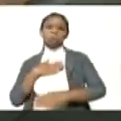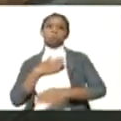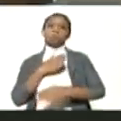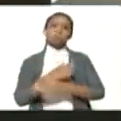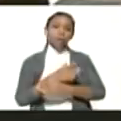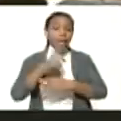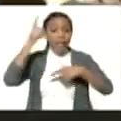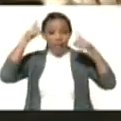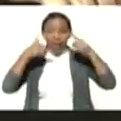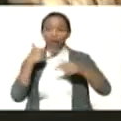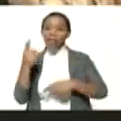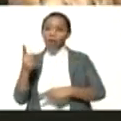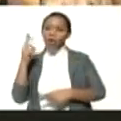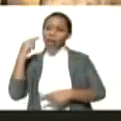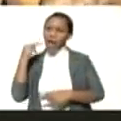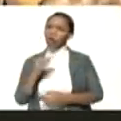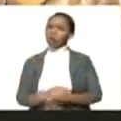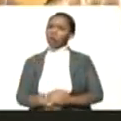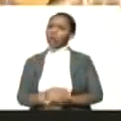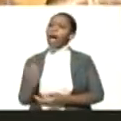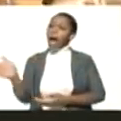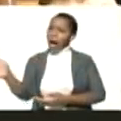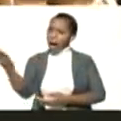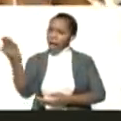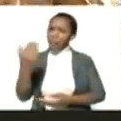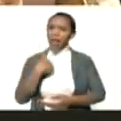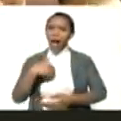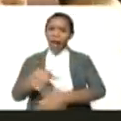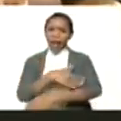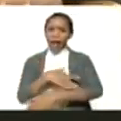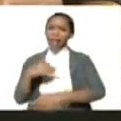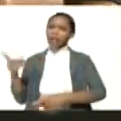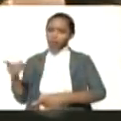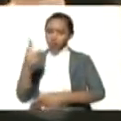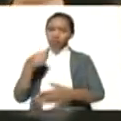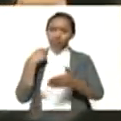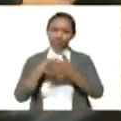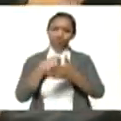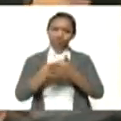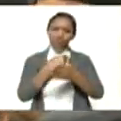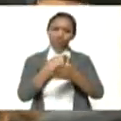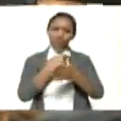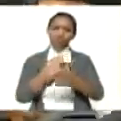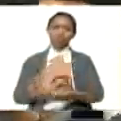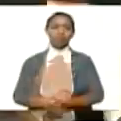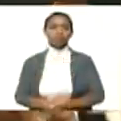Chávez les dijo: negro, vete a la calle a dar la batalla.